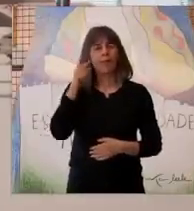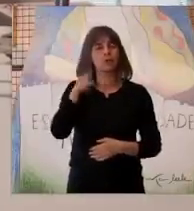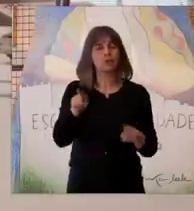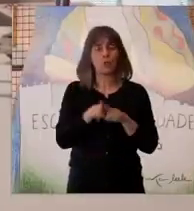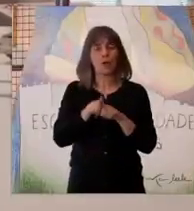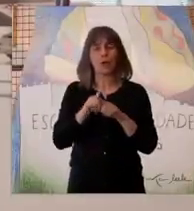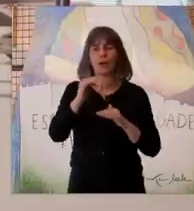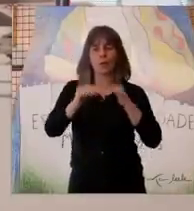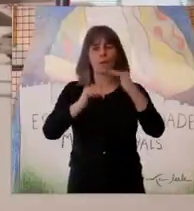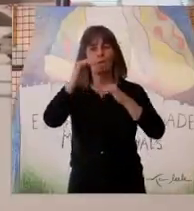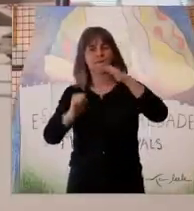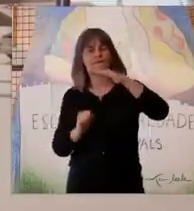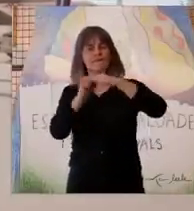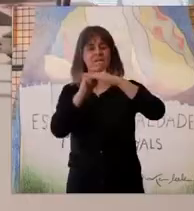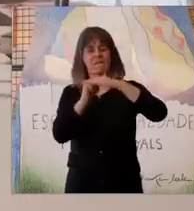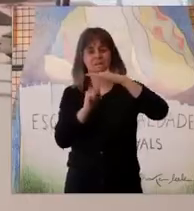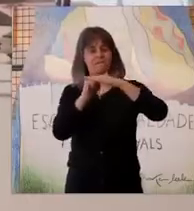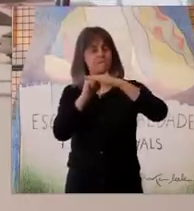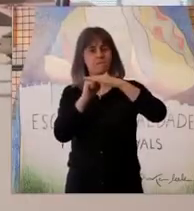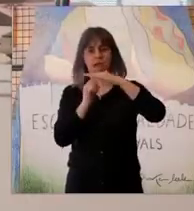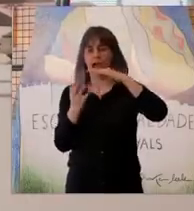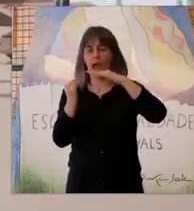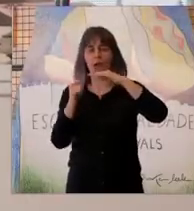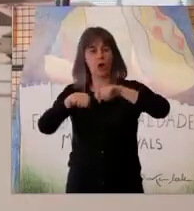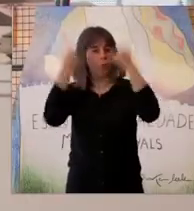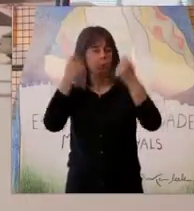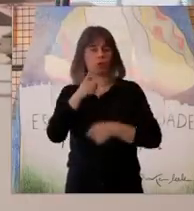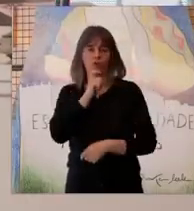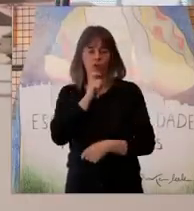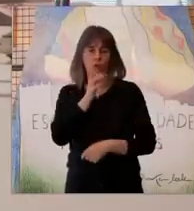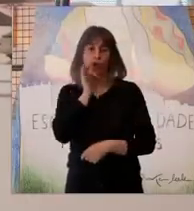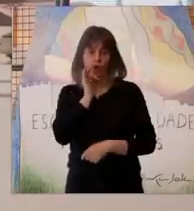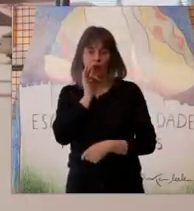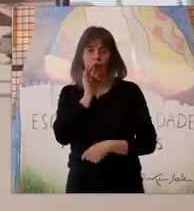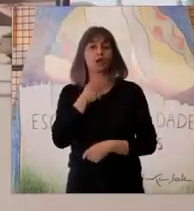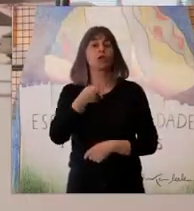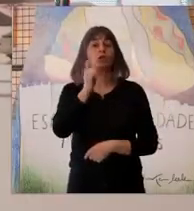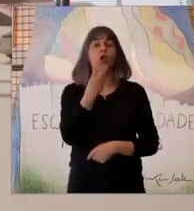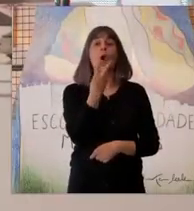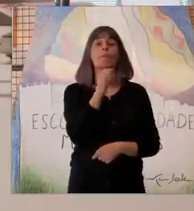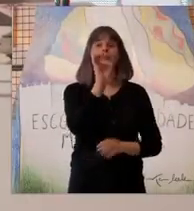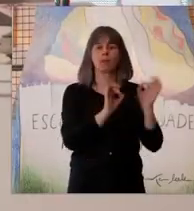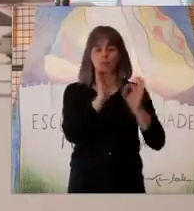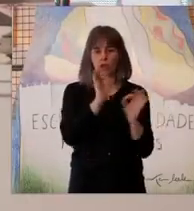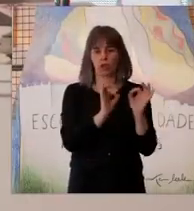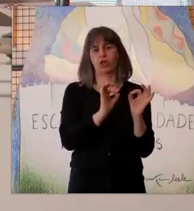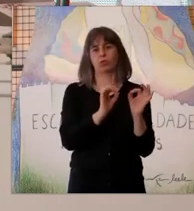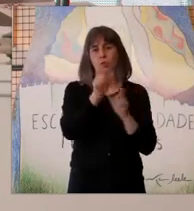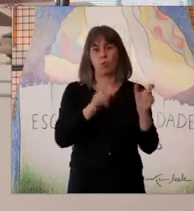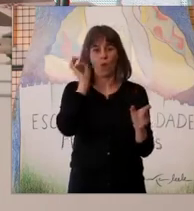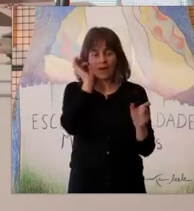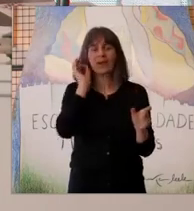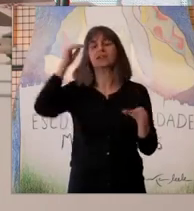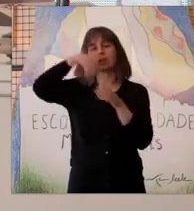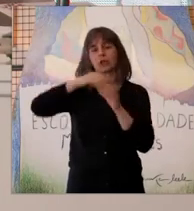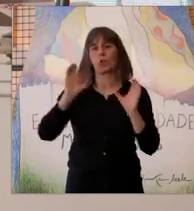que todavía no hemos roto solo el 20% poco más están en los equipos de directivos de los medios